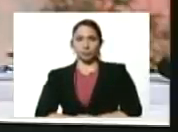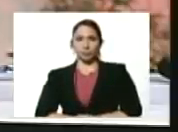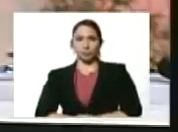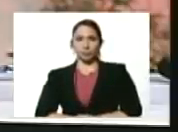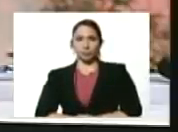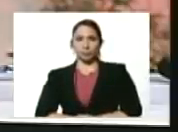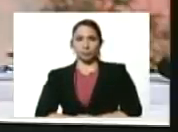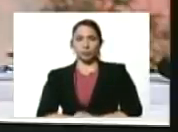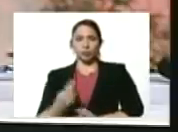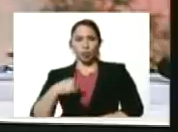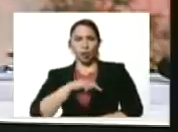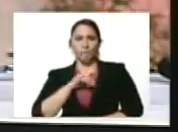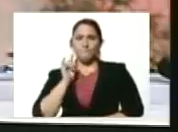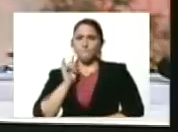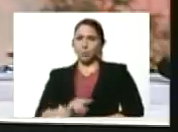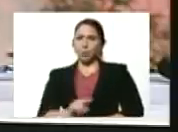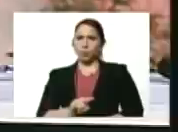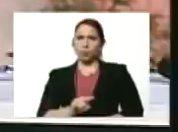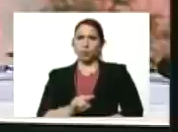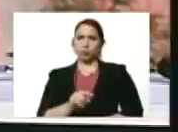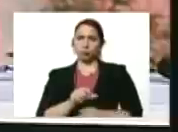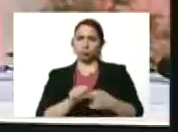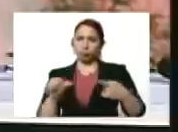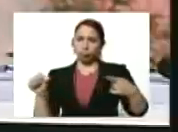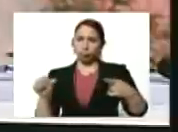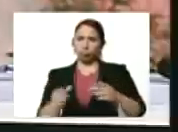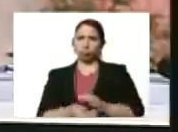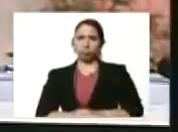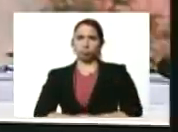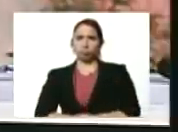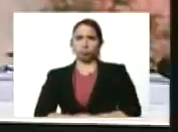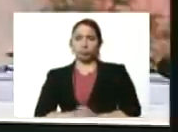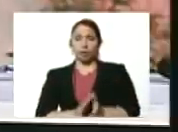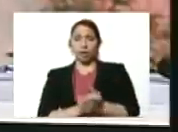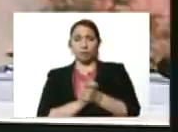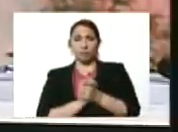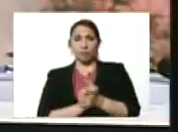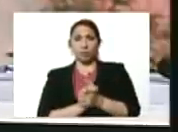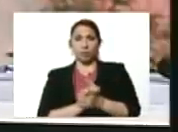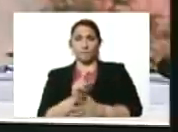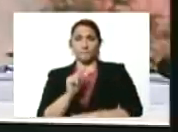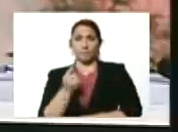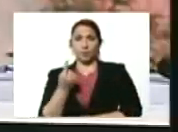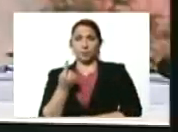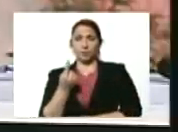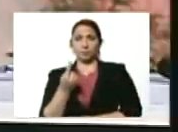Tuvimos el lunes de esta semana, compañero primer